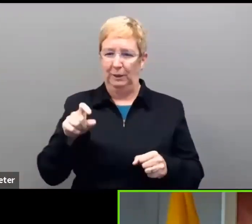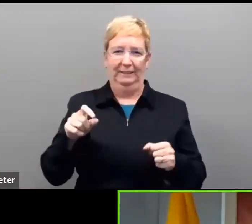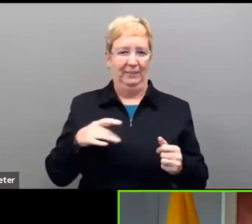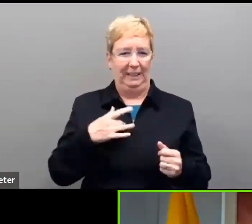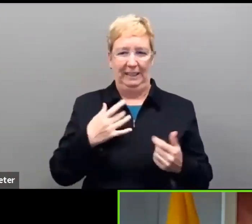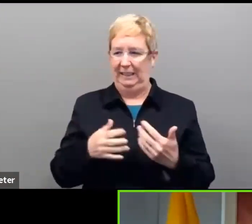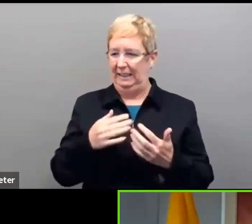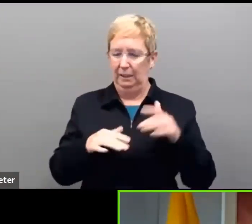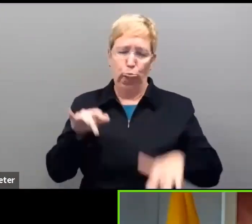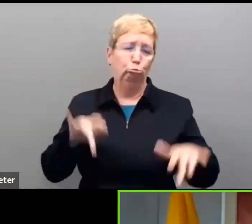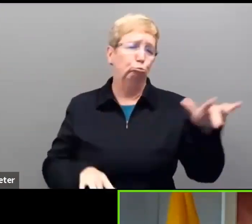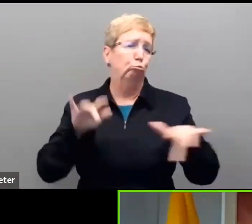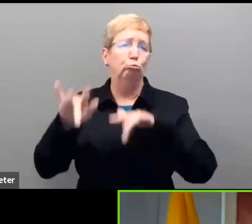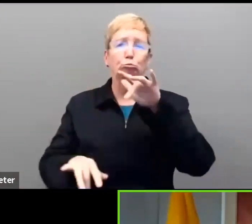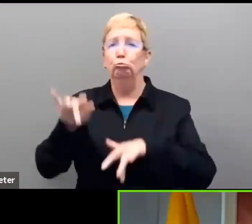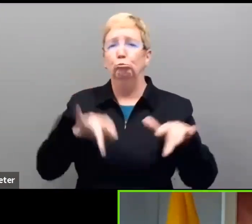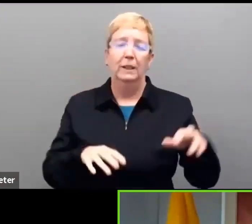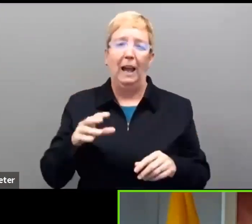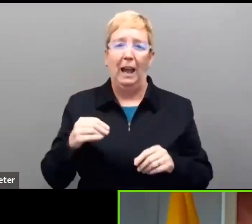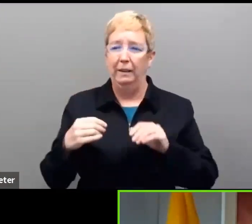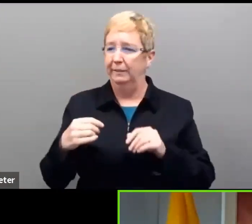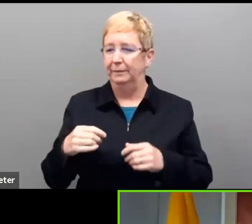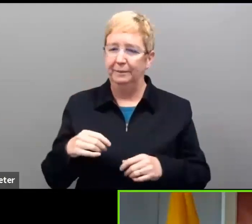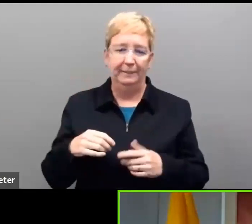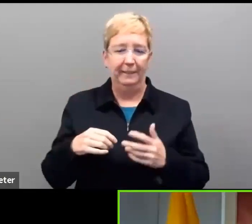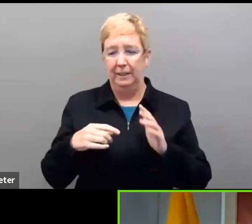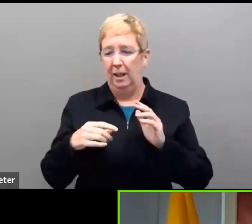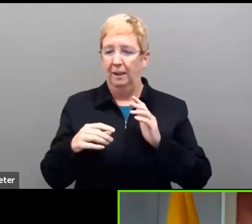la palabra y pasamos a preguntas y respuestas. Gracias.